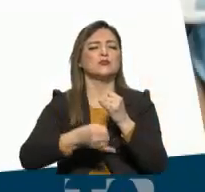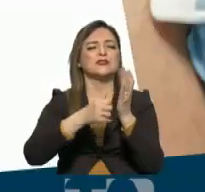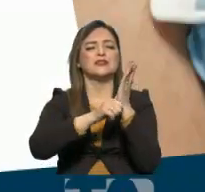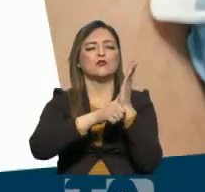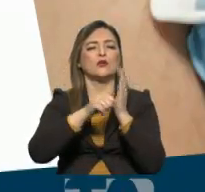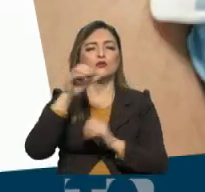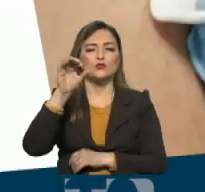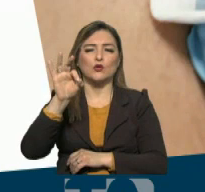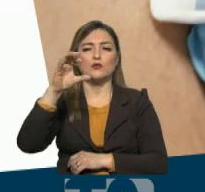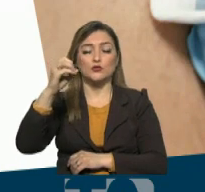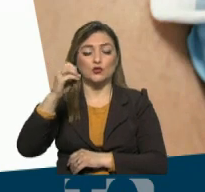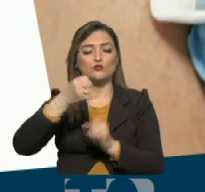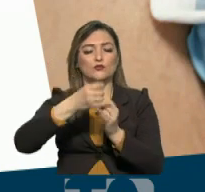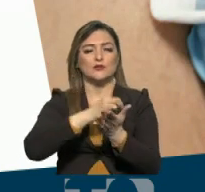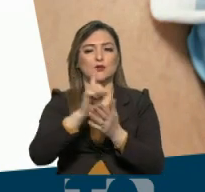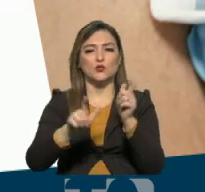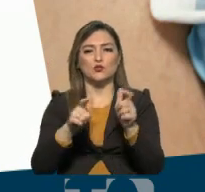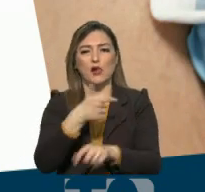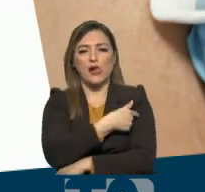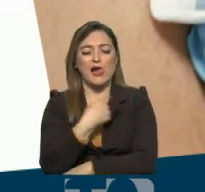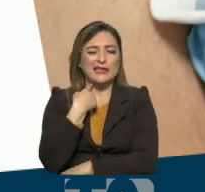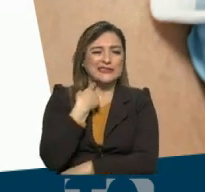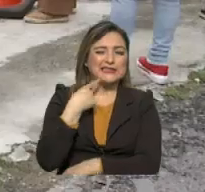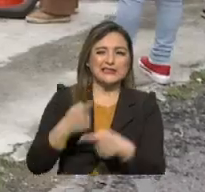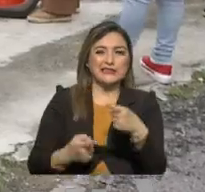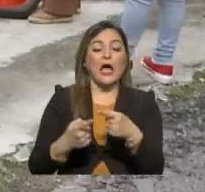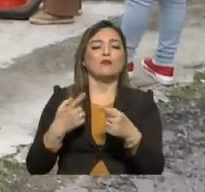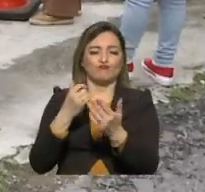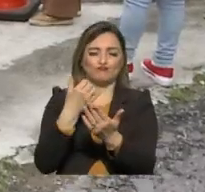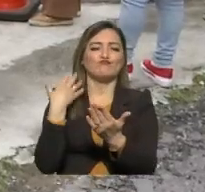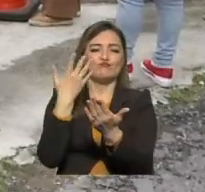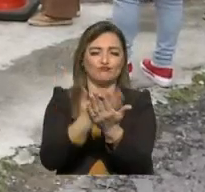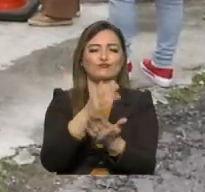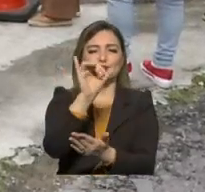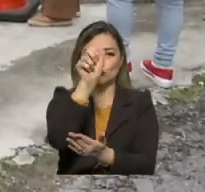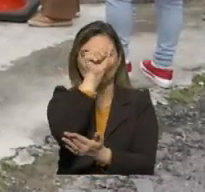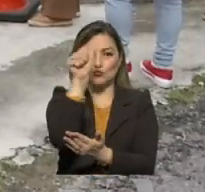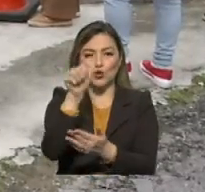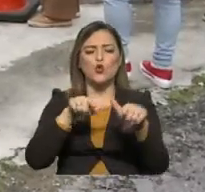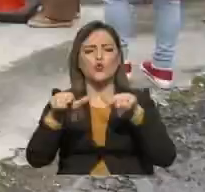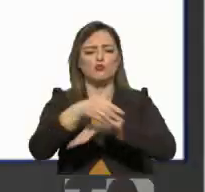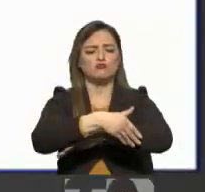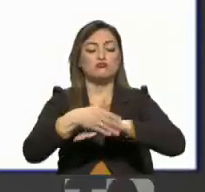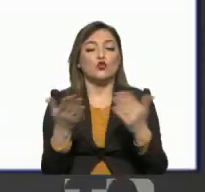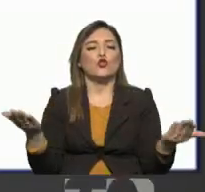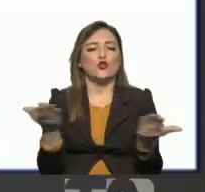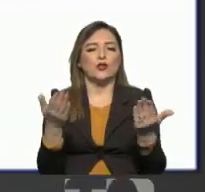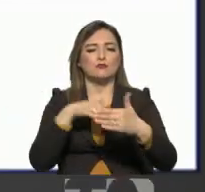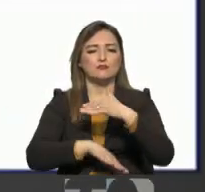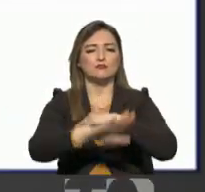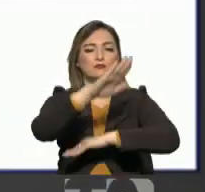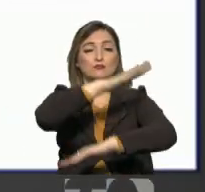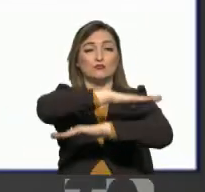fin de semana tienen que acudir los rezagados. Y se reitera que para conocer el sitio de vacunación, los ciudadanos deben ingresar